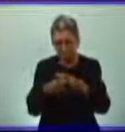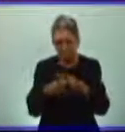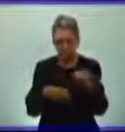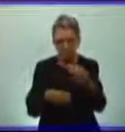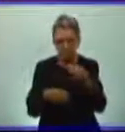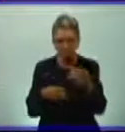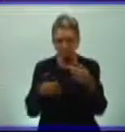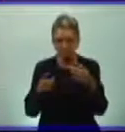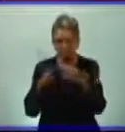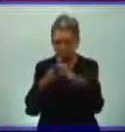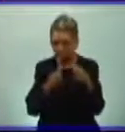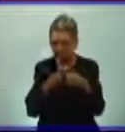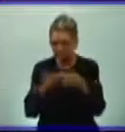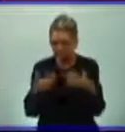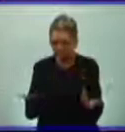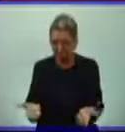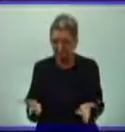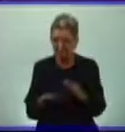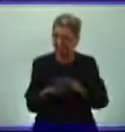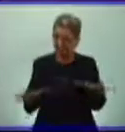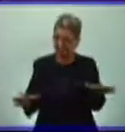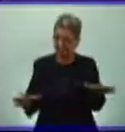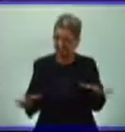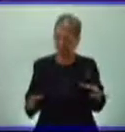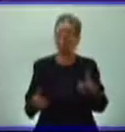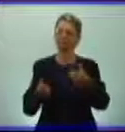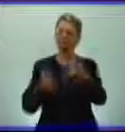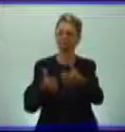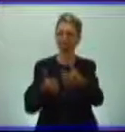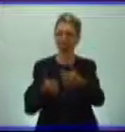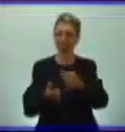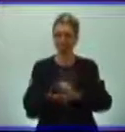viven. ¿Ya? ¡Qué bien!